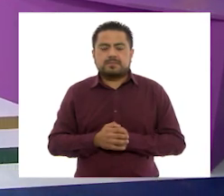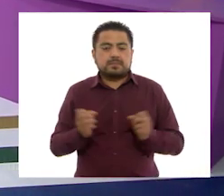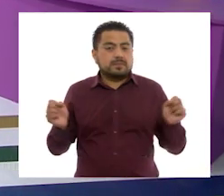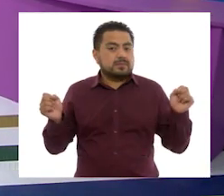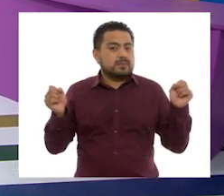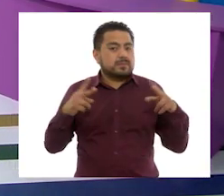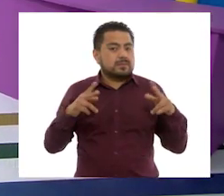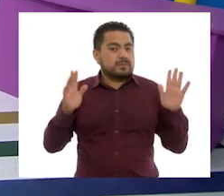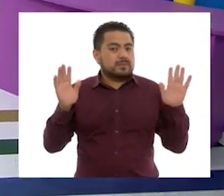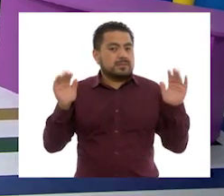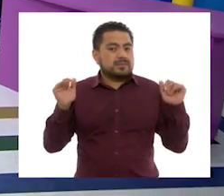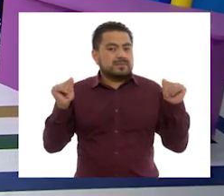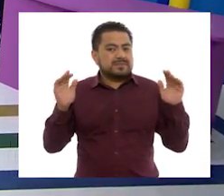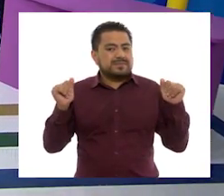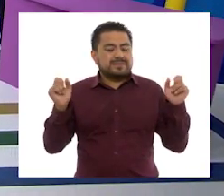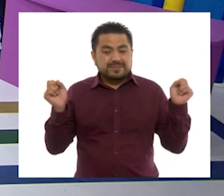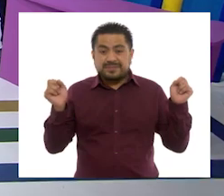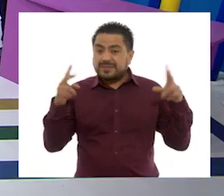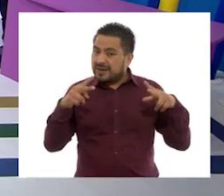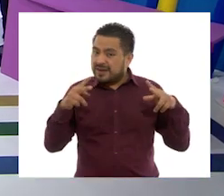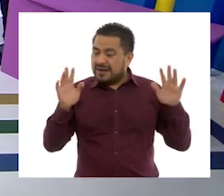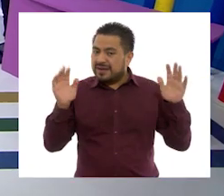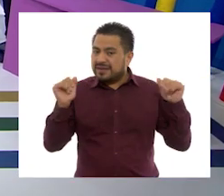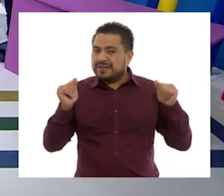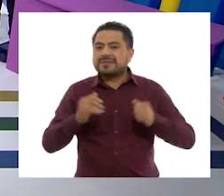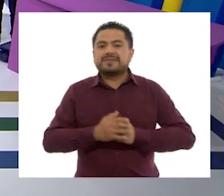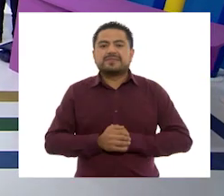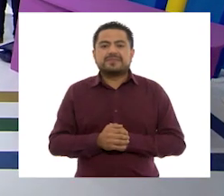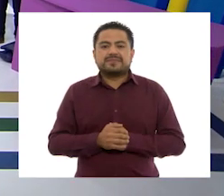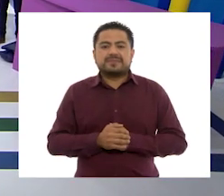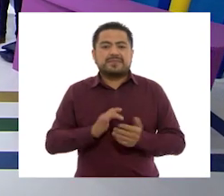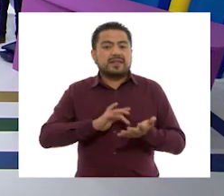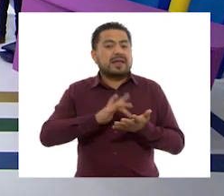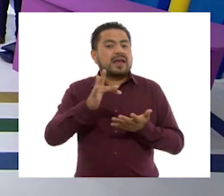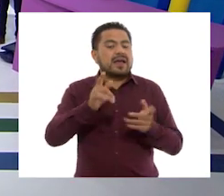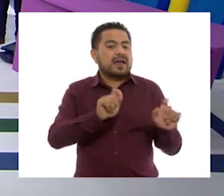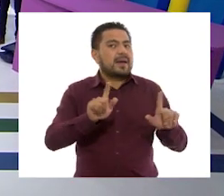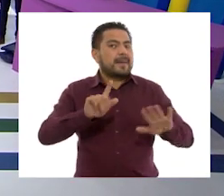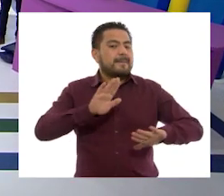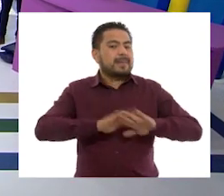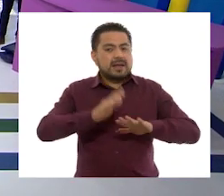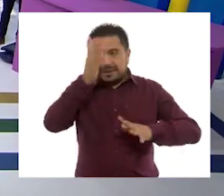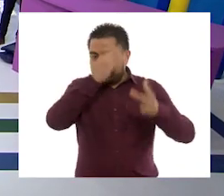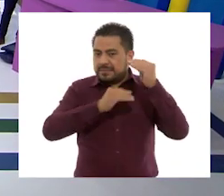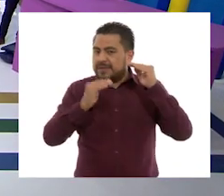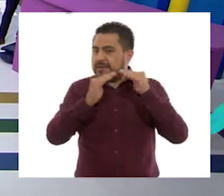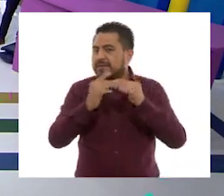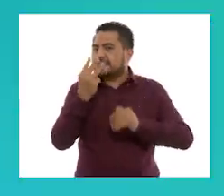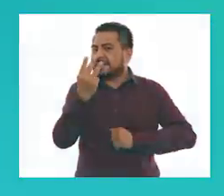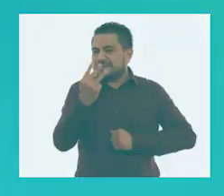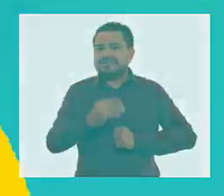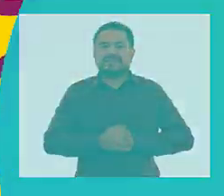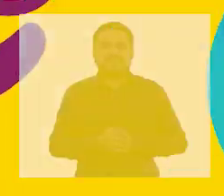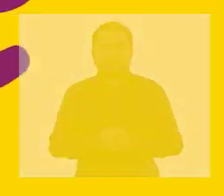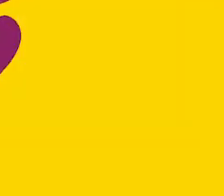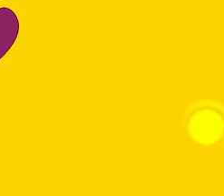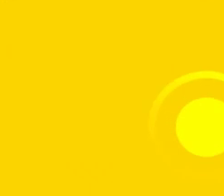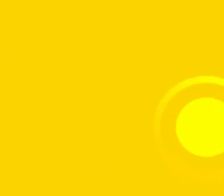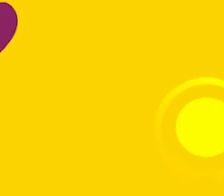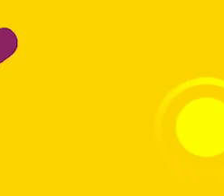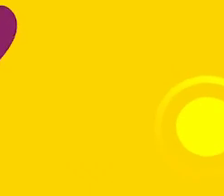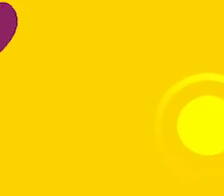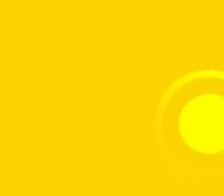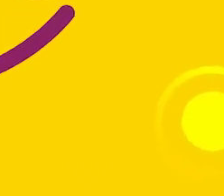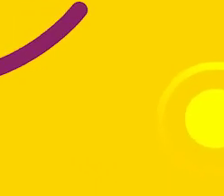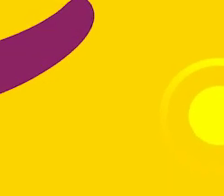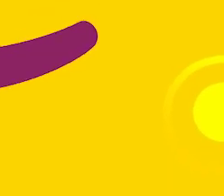¡Nos vemos! ¡Adiós! ¡Nos vemos! ¡Nos vemos! ¡Adiós! Gracias por un programa más de Aprende en Casa 3.